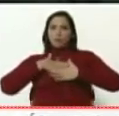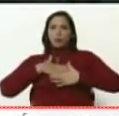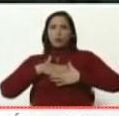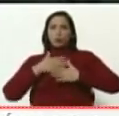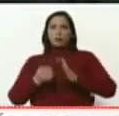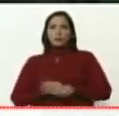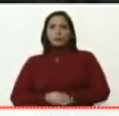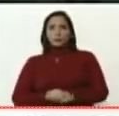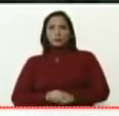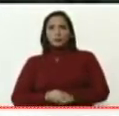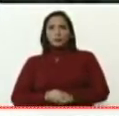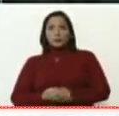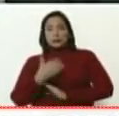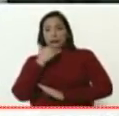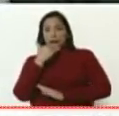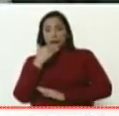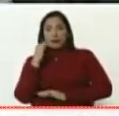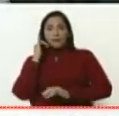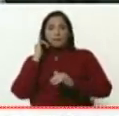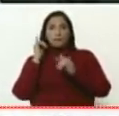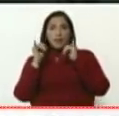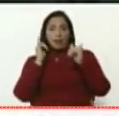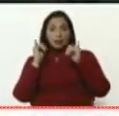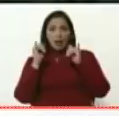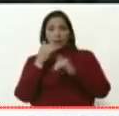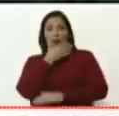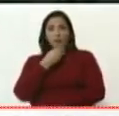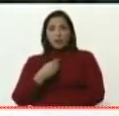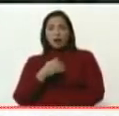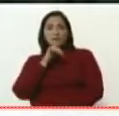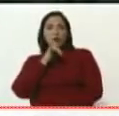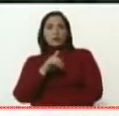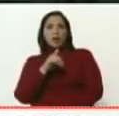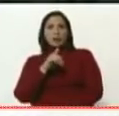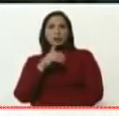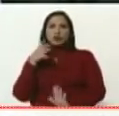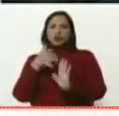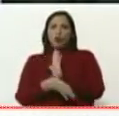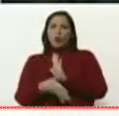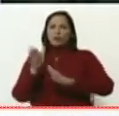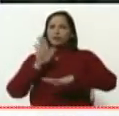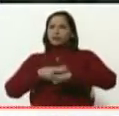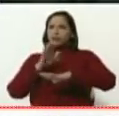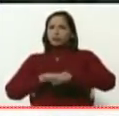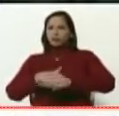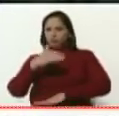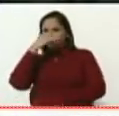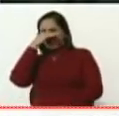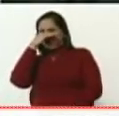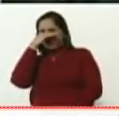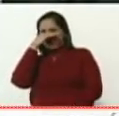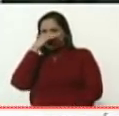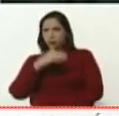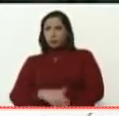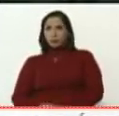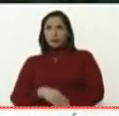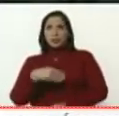merecido asueto navideño, para informar de los hechos criminales que